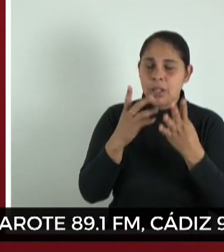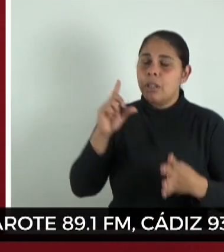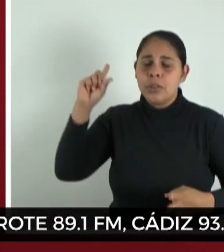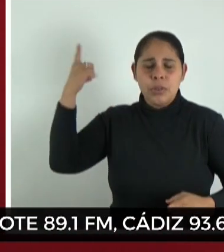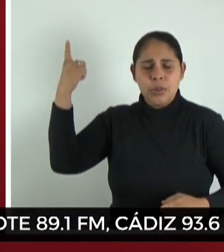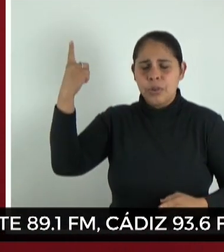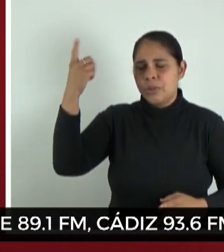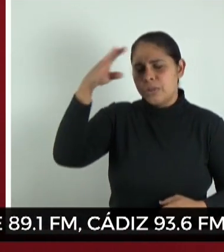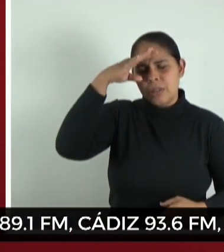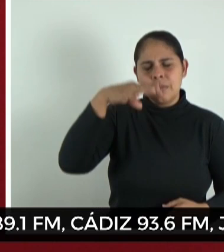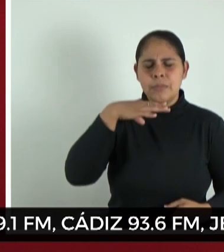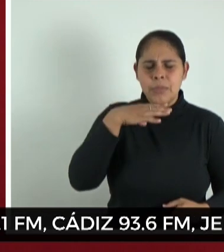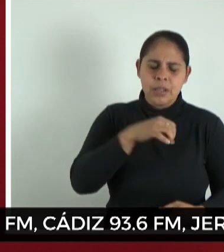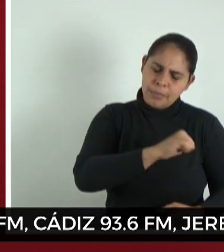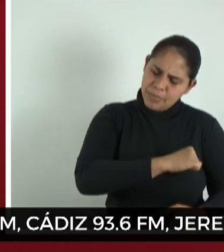Él